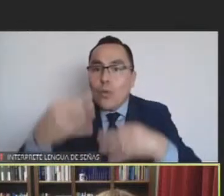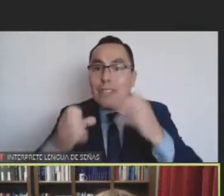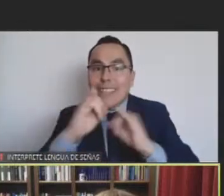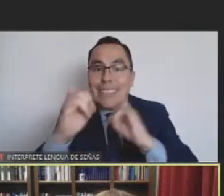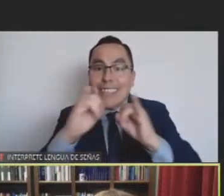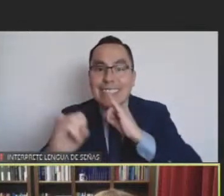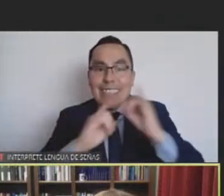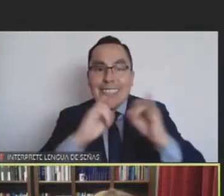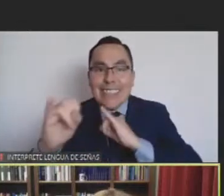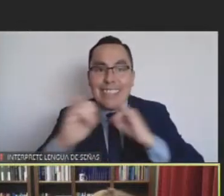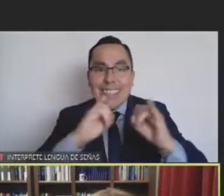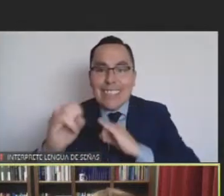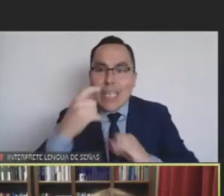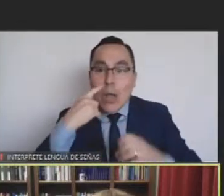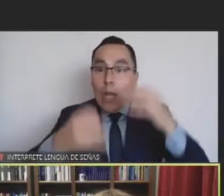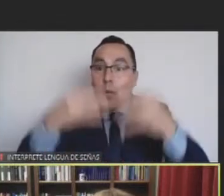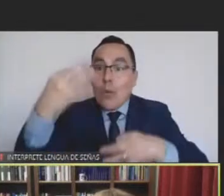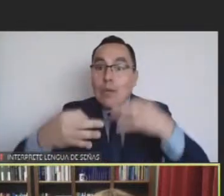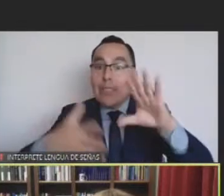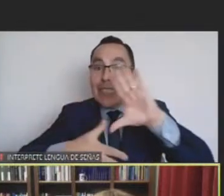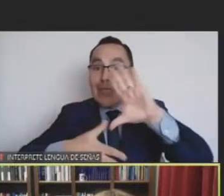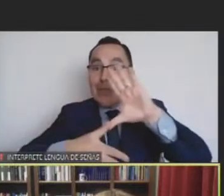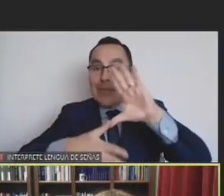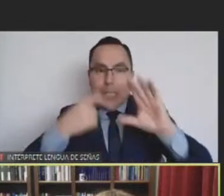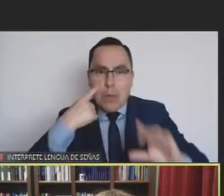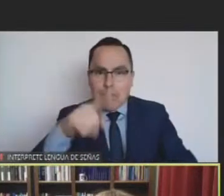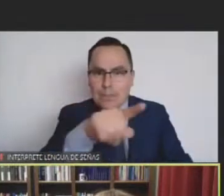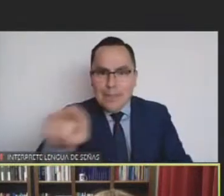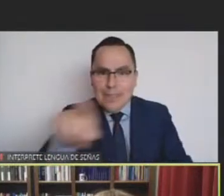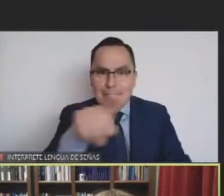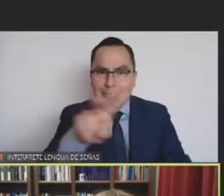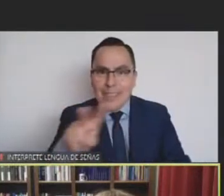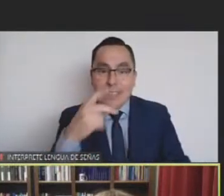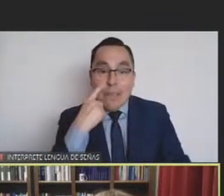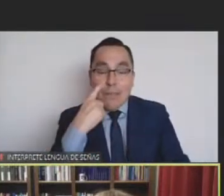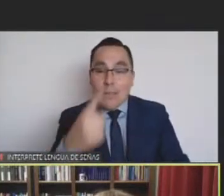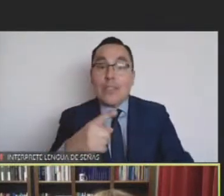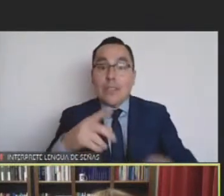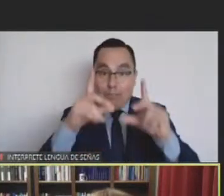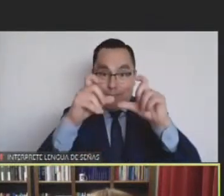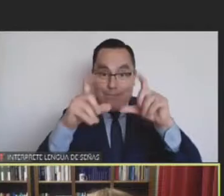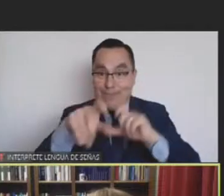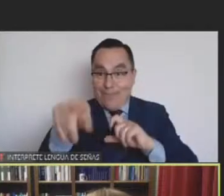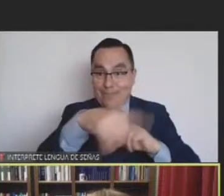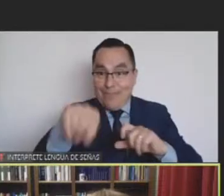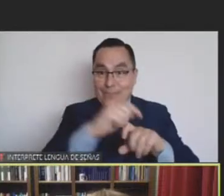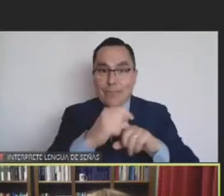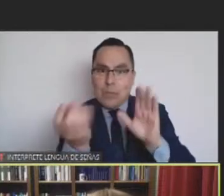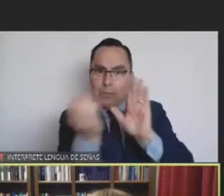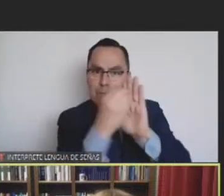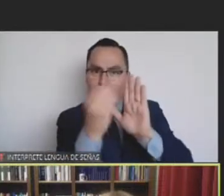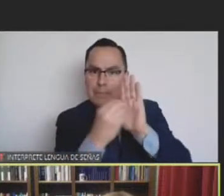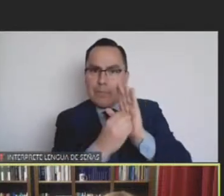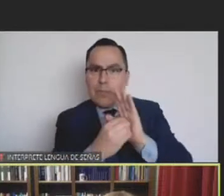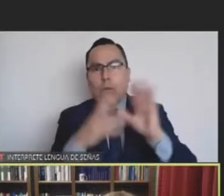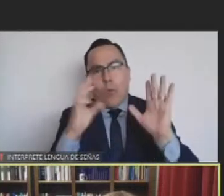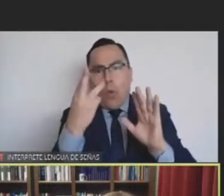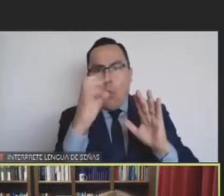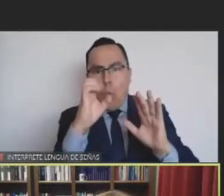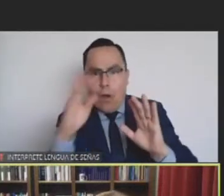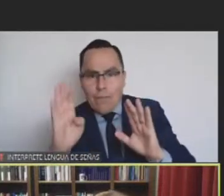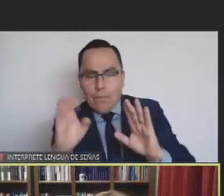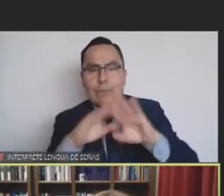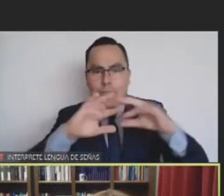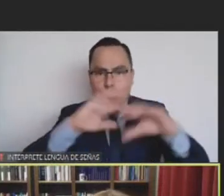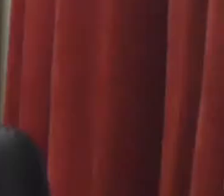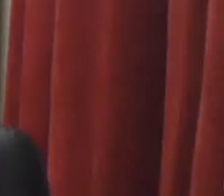por el Centro de Justicia de las Américas y que, como ustedes pueden ver, incluye varios elementos desde páginas web, publicación de